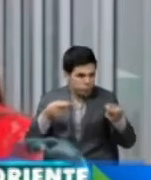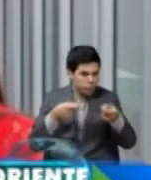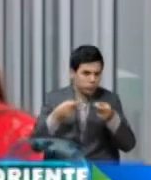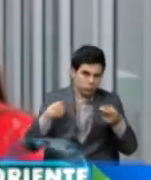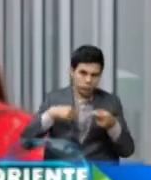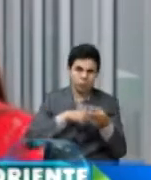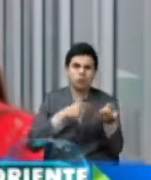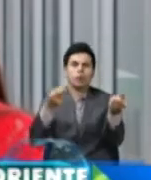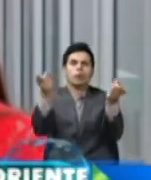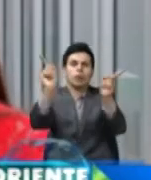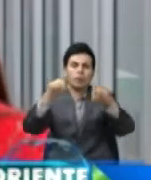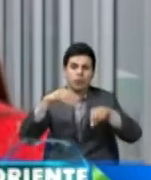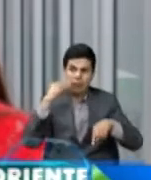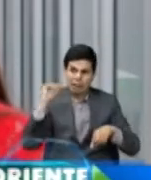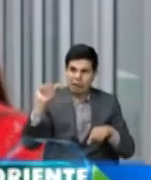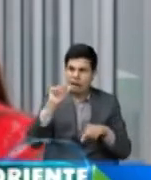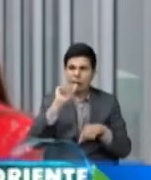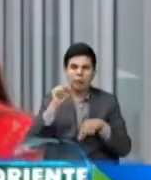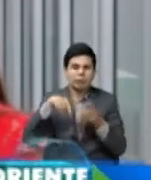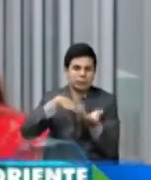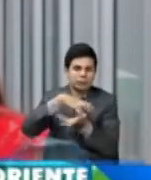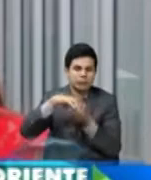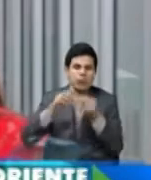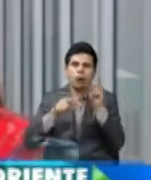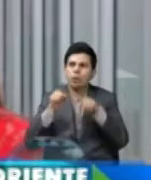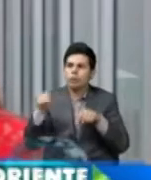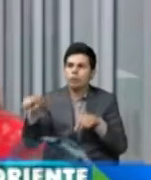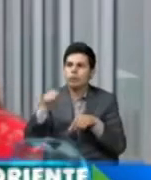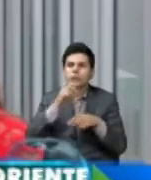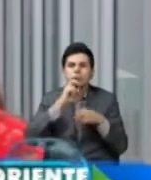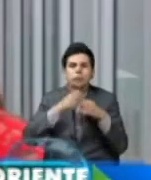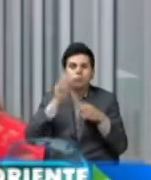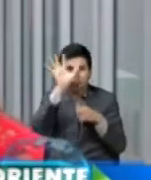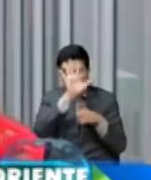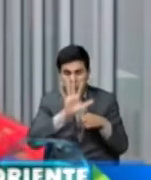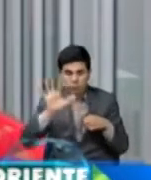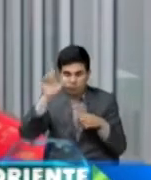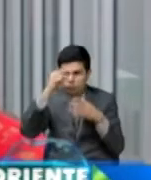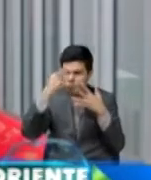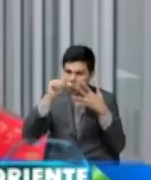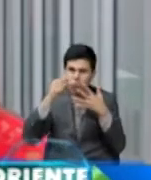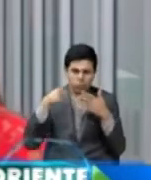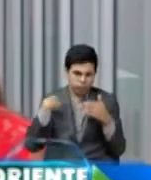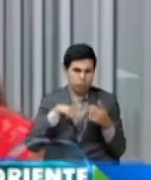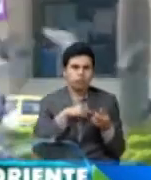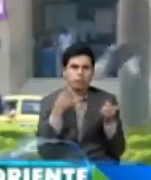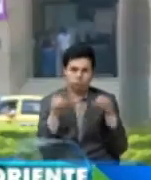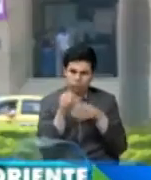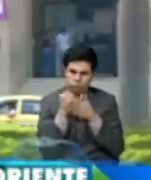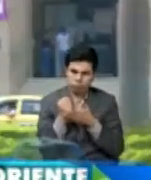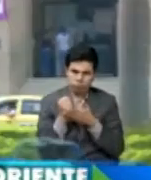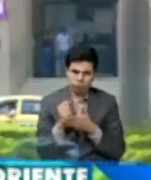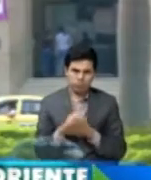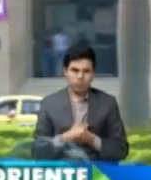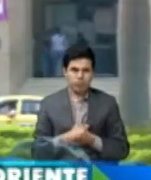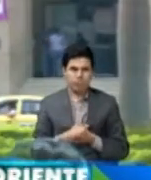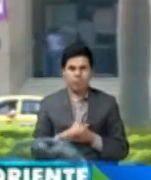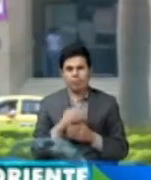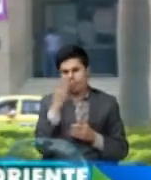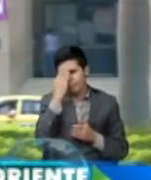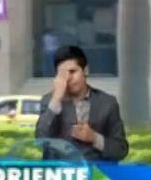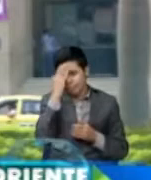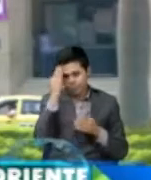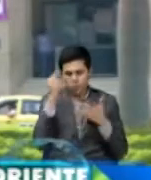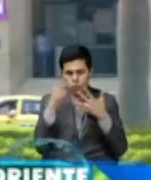tenido casos de mujeres santandereanas que están en otros departamentos que también hemos podido ayudar. Y aunque se ha informado de